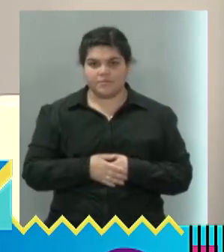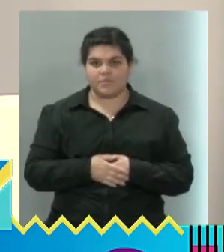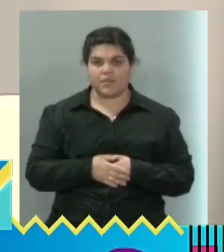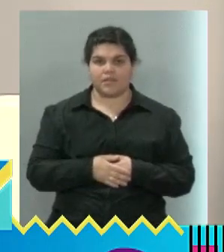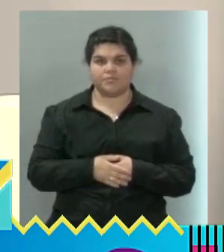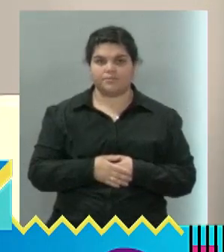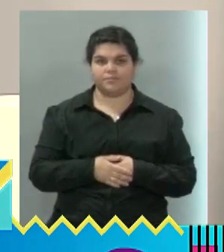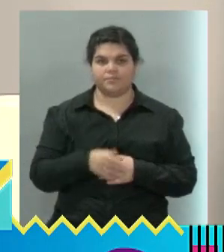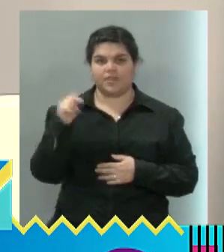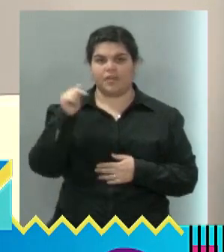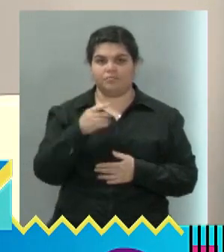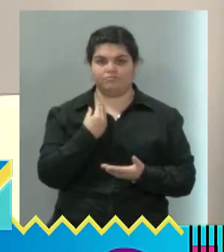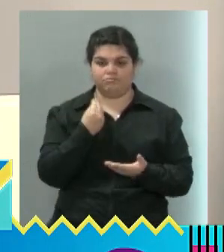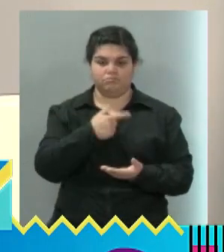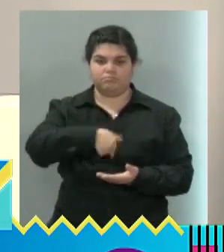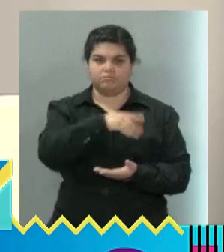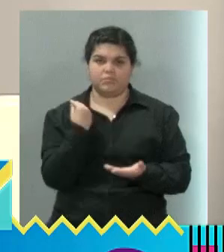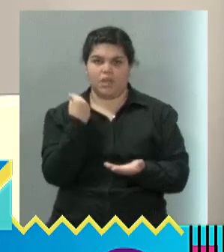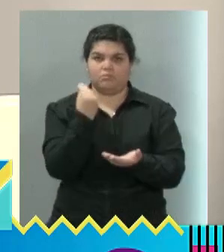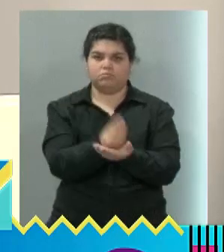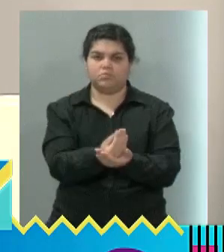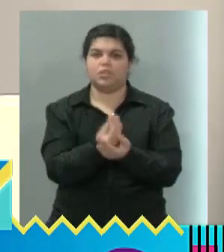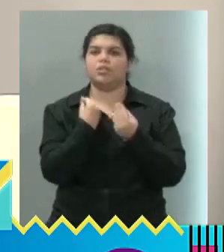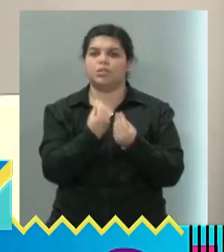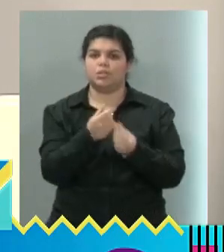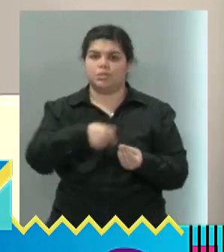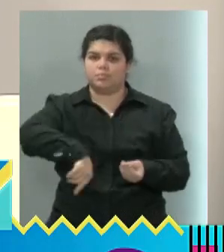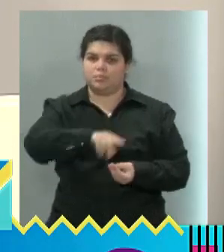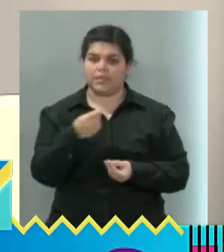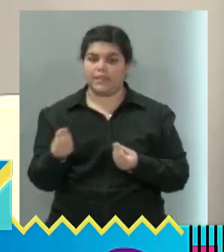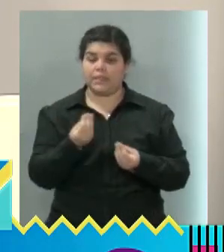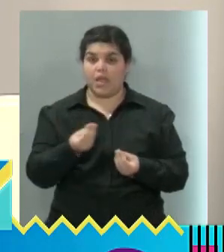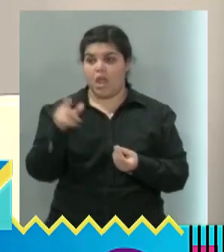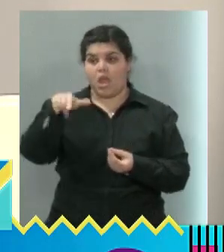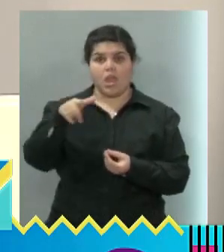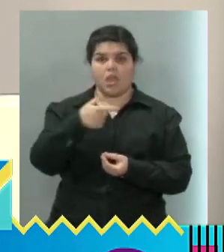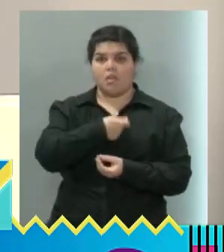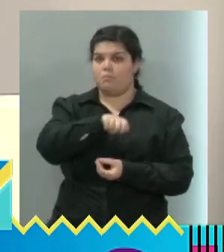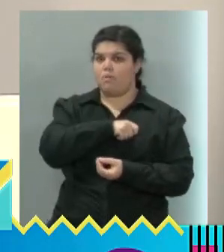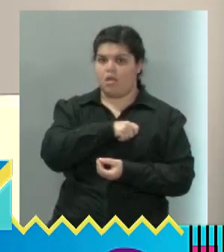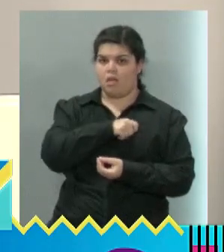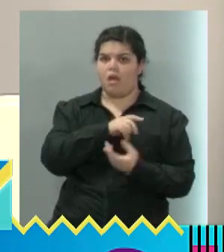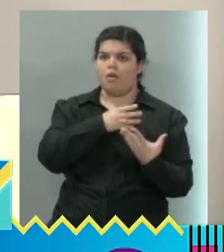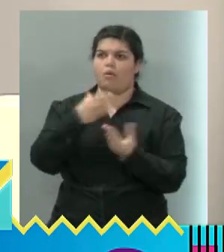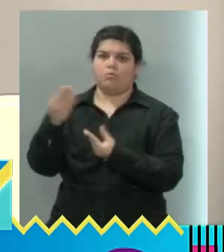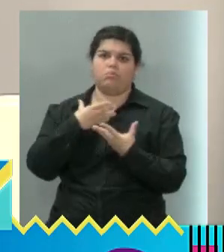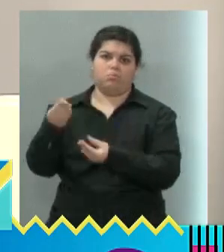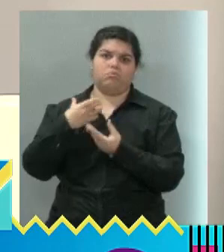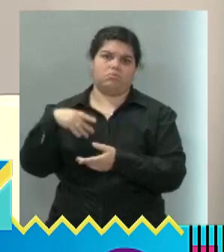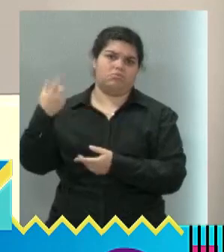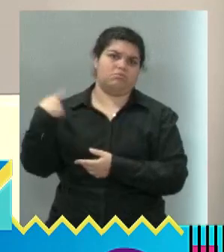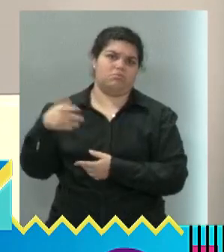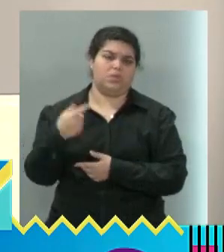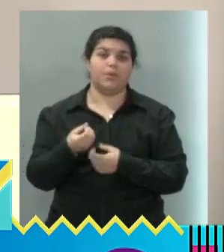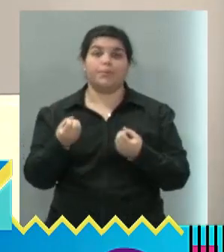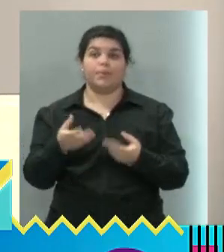aquel poderío, representábamos aquel poderío que había hecho grande a España. Yo creo que España se está